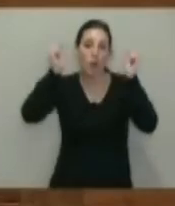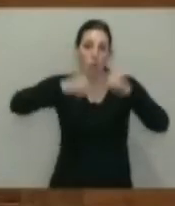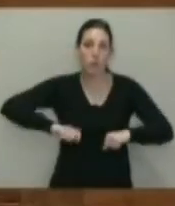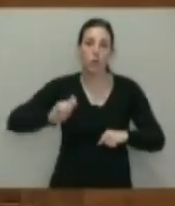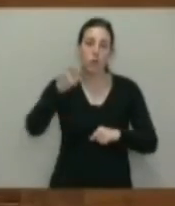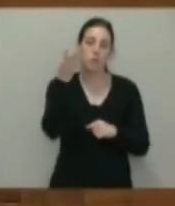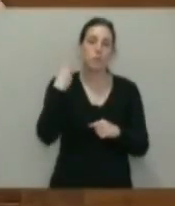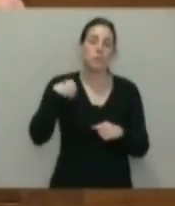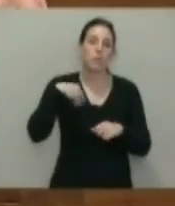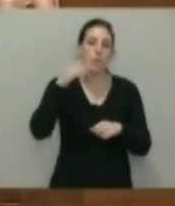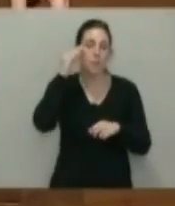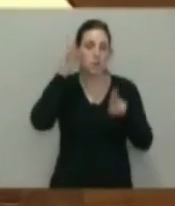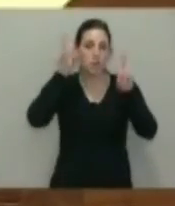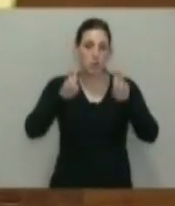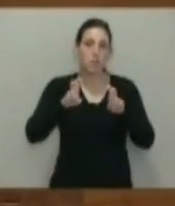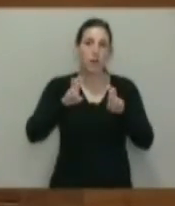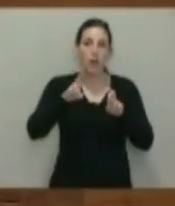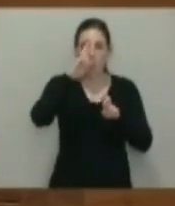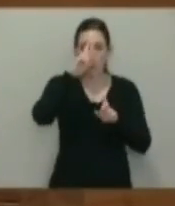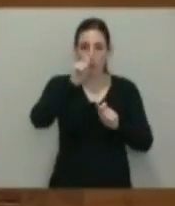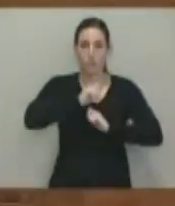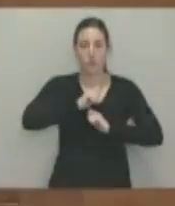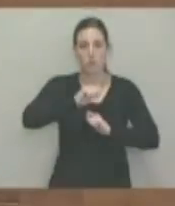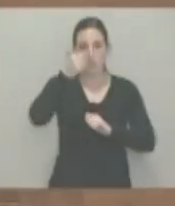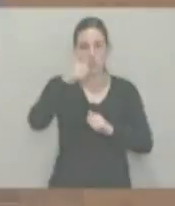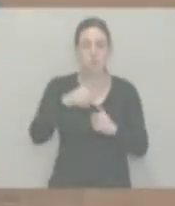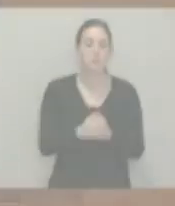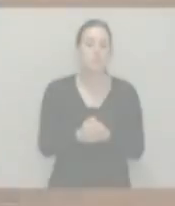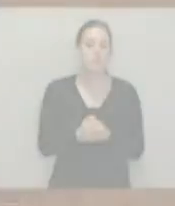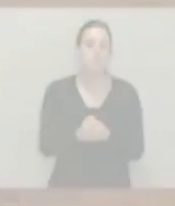seguro que es de los que más nos preocupa a todos los que estamos en esta agenda.